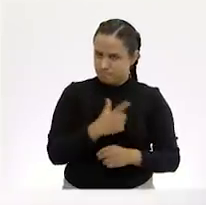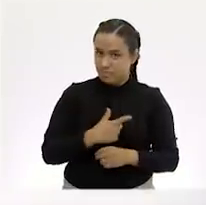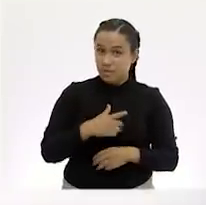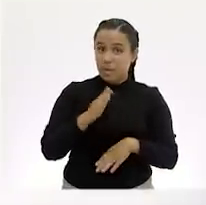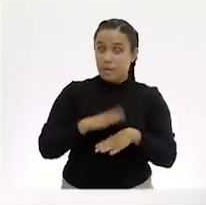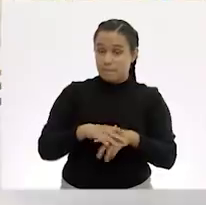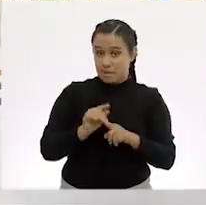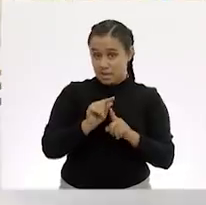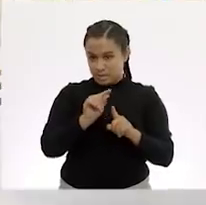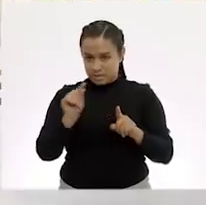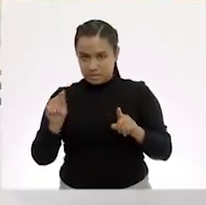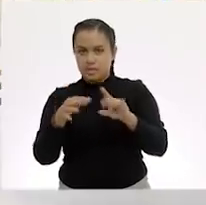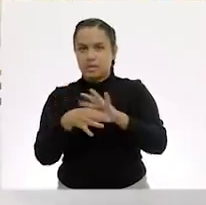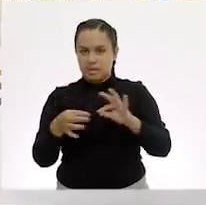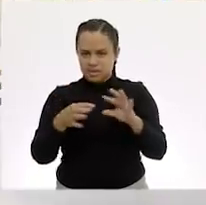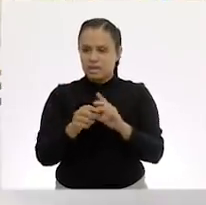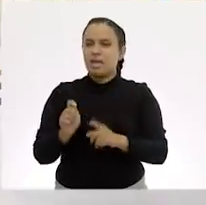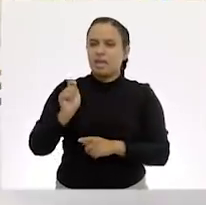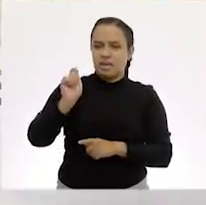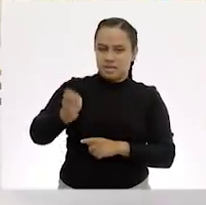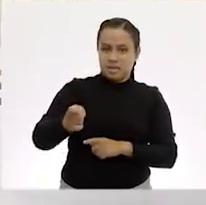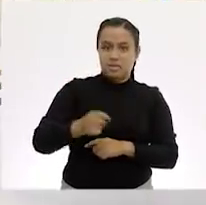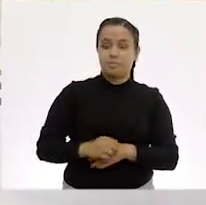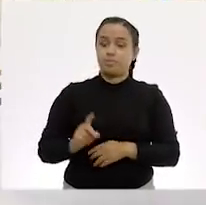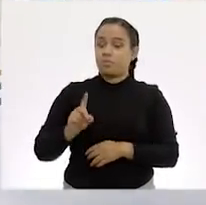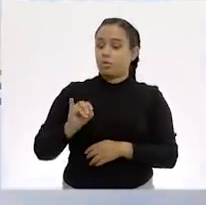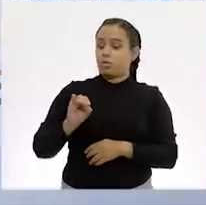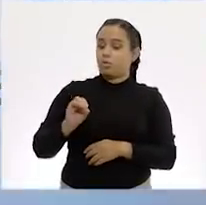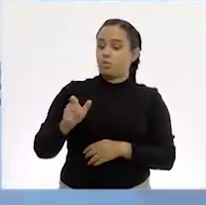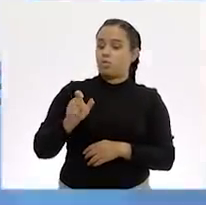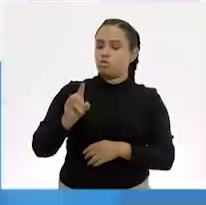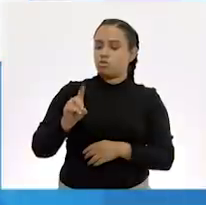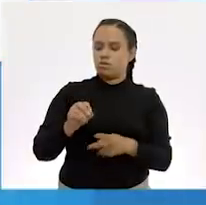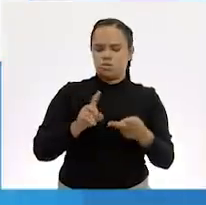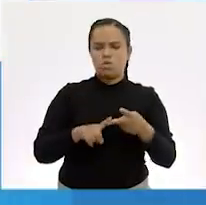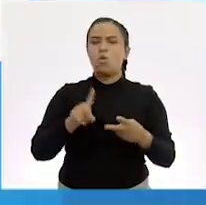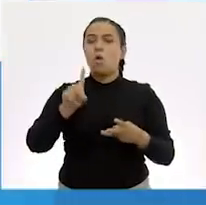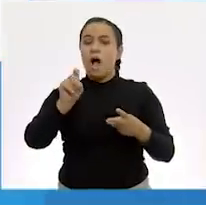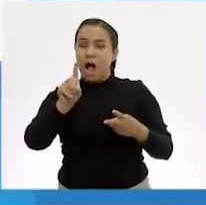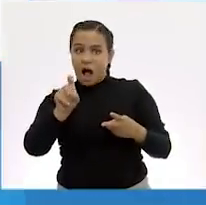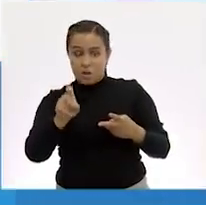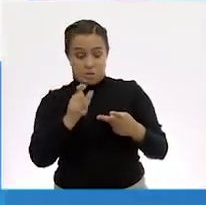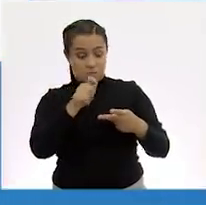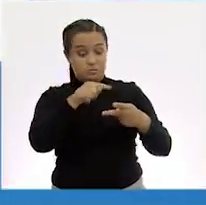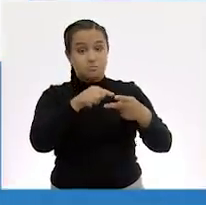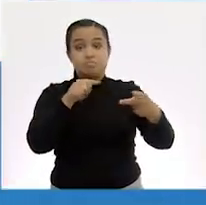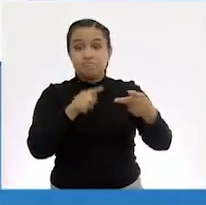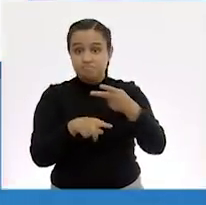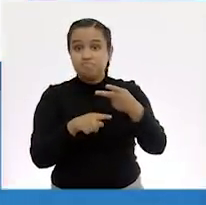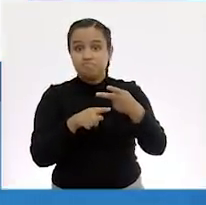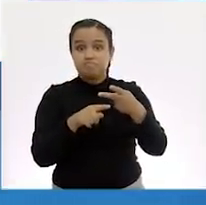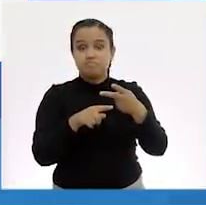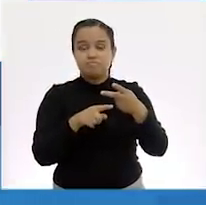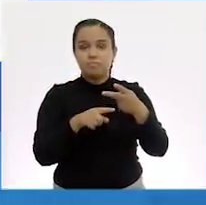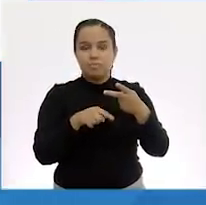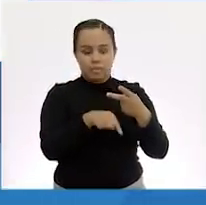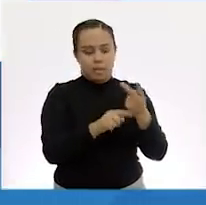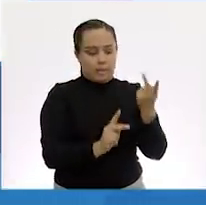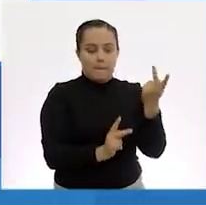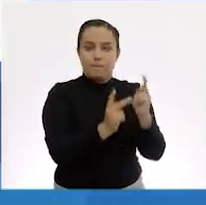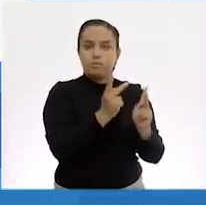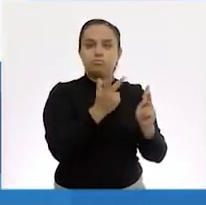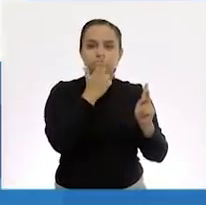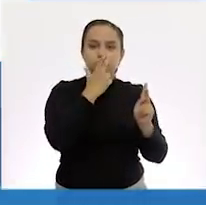ratito vamos a platicar un poquito más de esto. Dióxido de carbono y agua son las dos moléculas que las